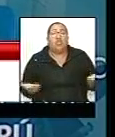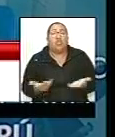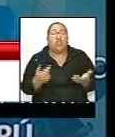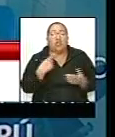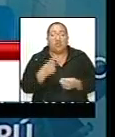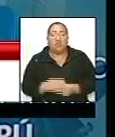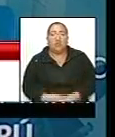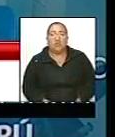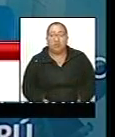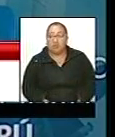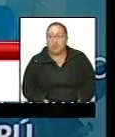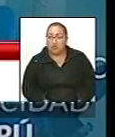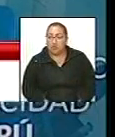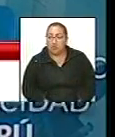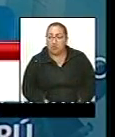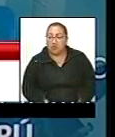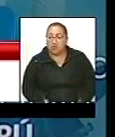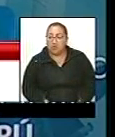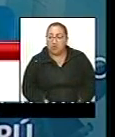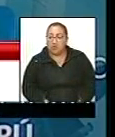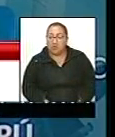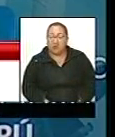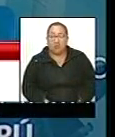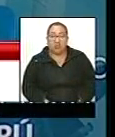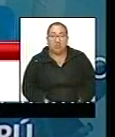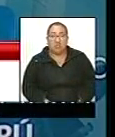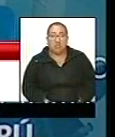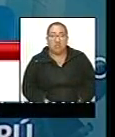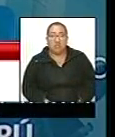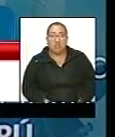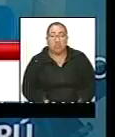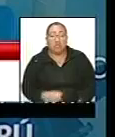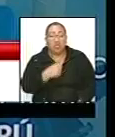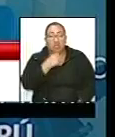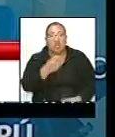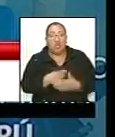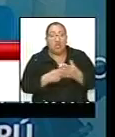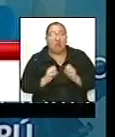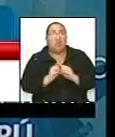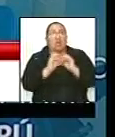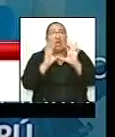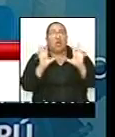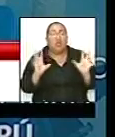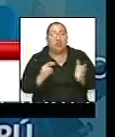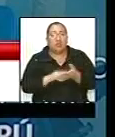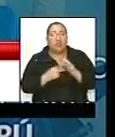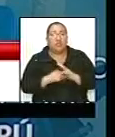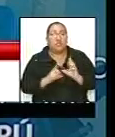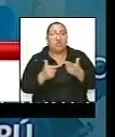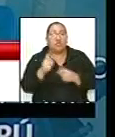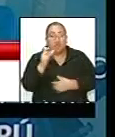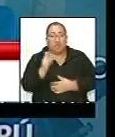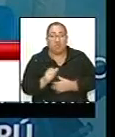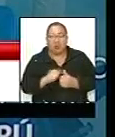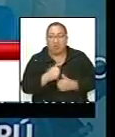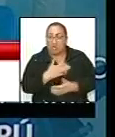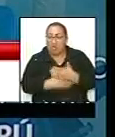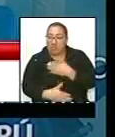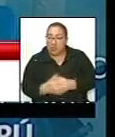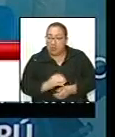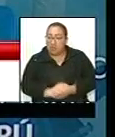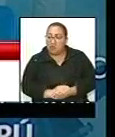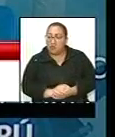están. En la zona sur hemos visto en las noticias que de milagro han salvado a una persona con